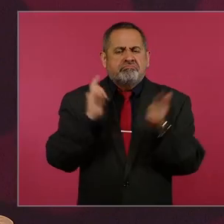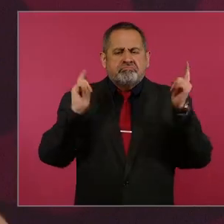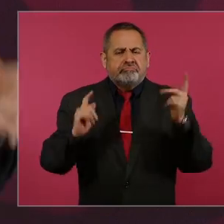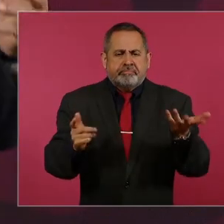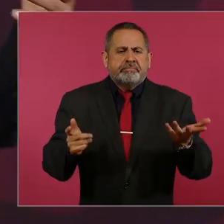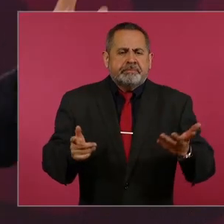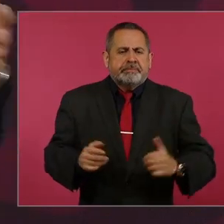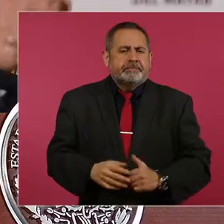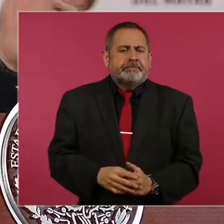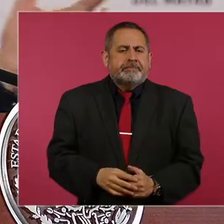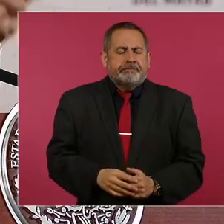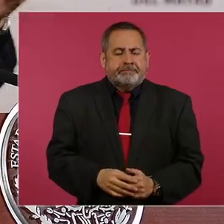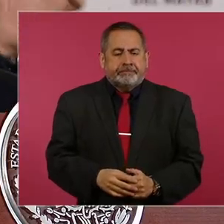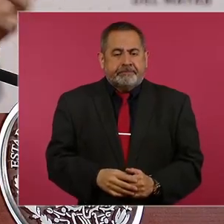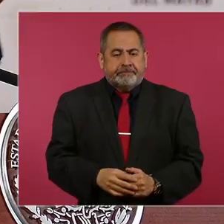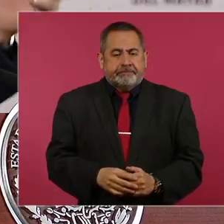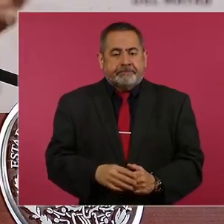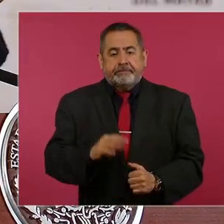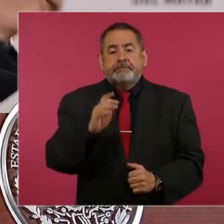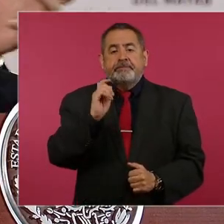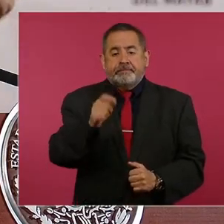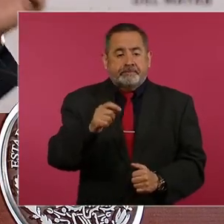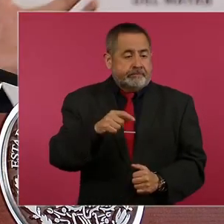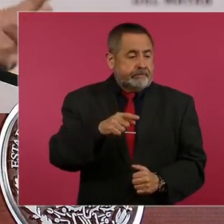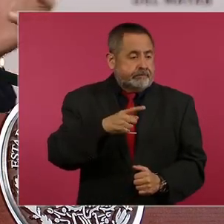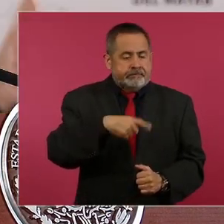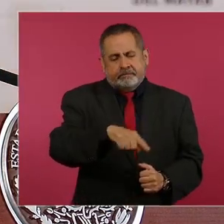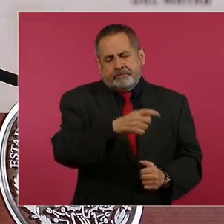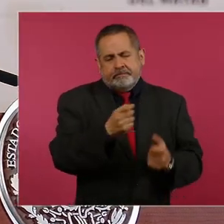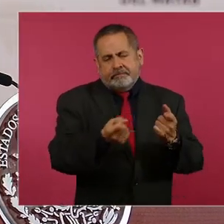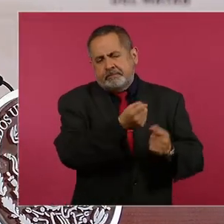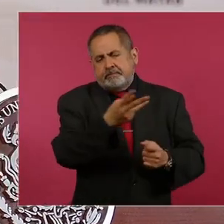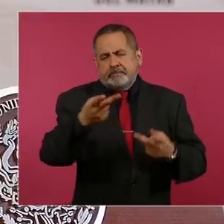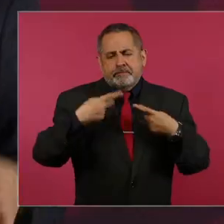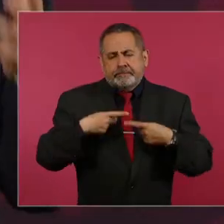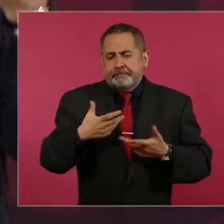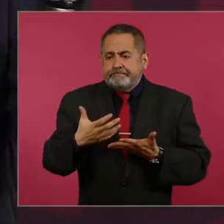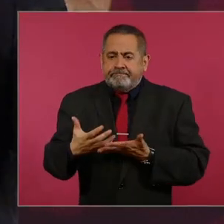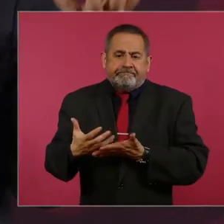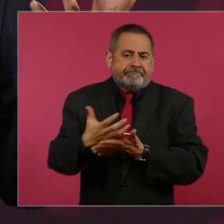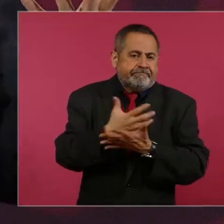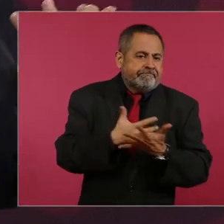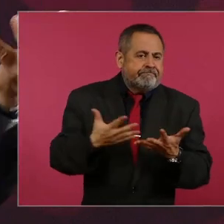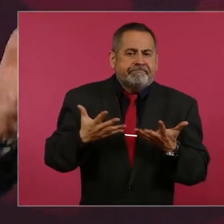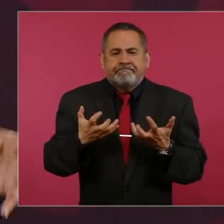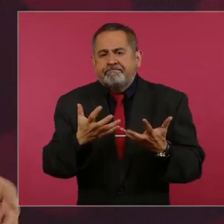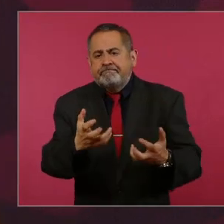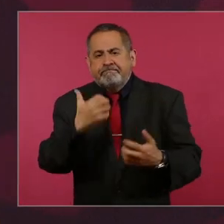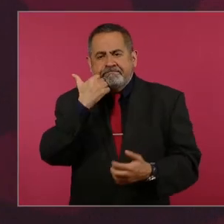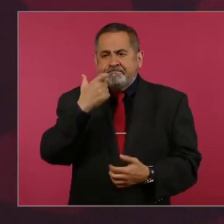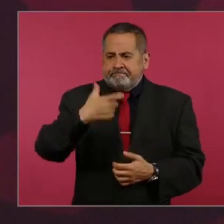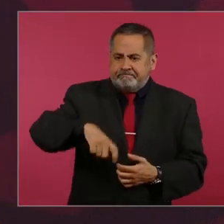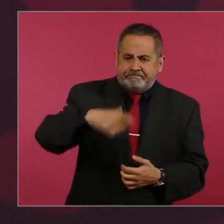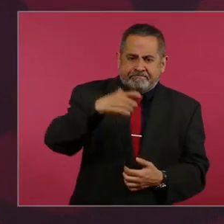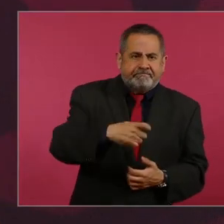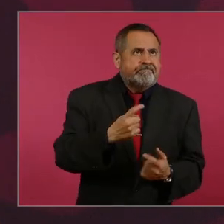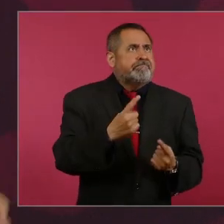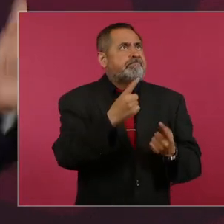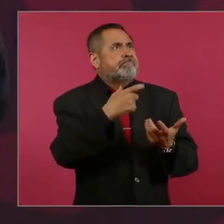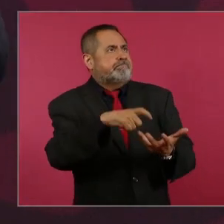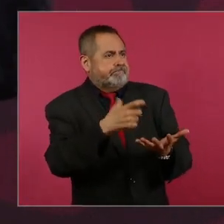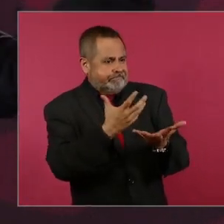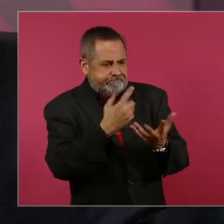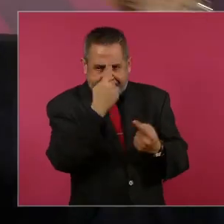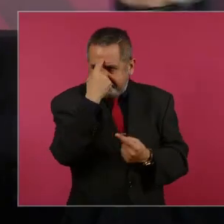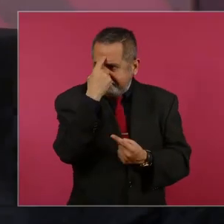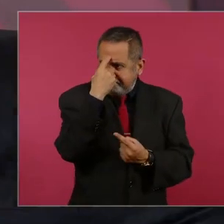Al que le gusta mucho el dinero, que su Dios es el dinero, que